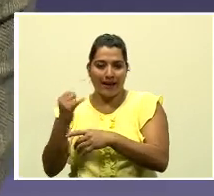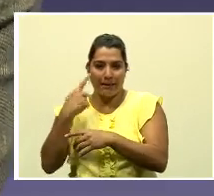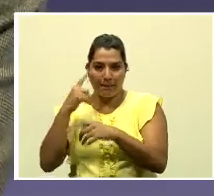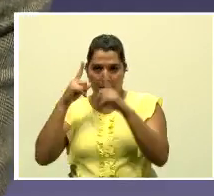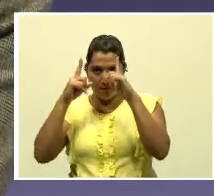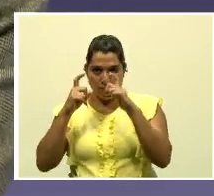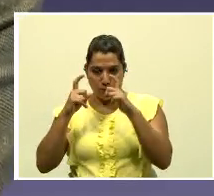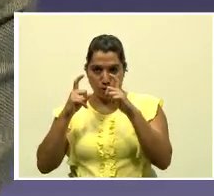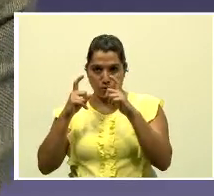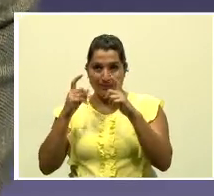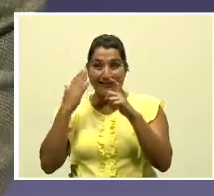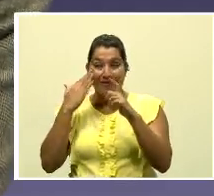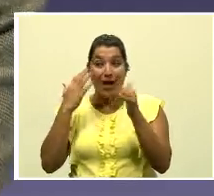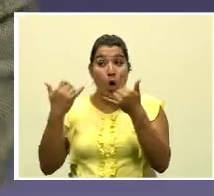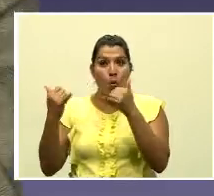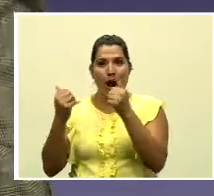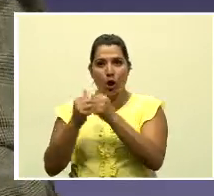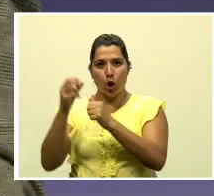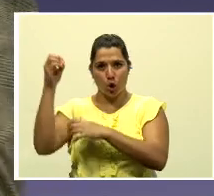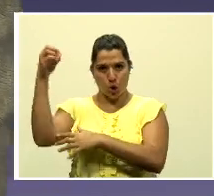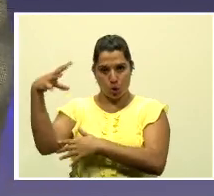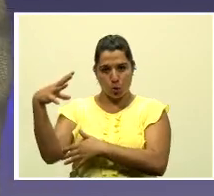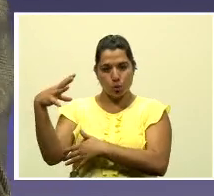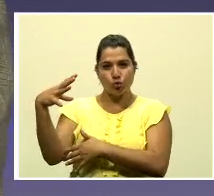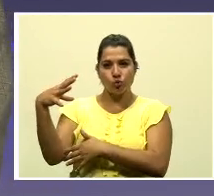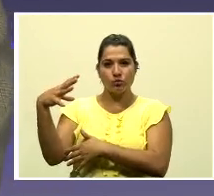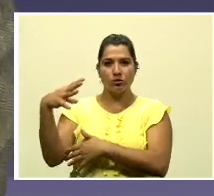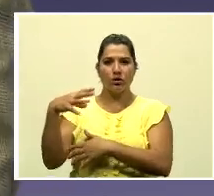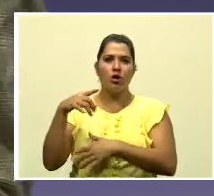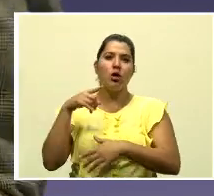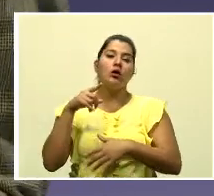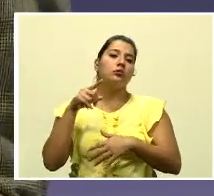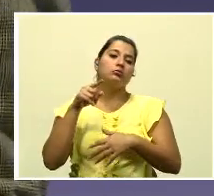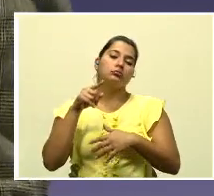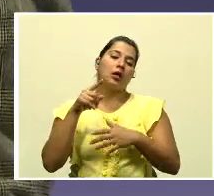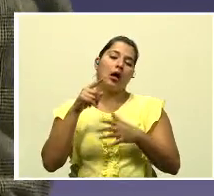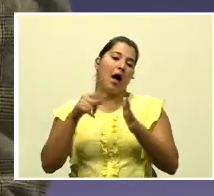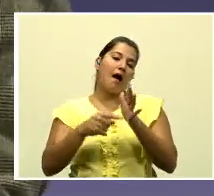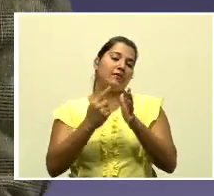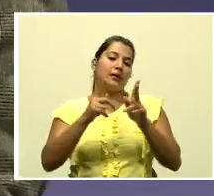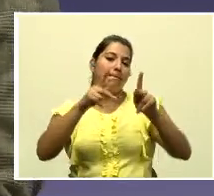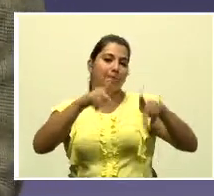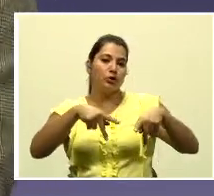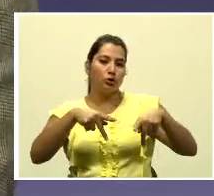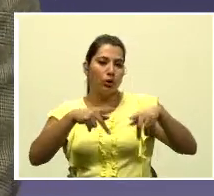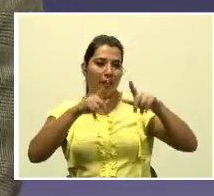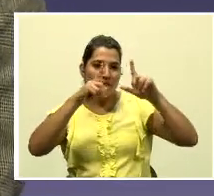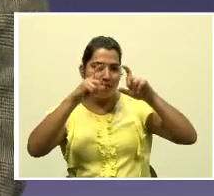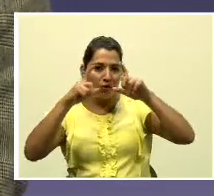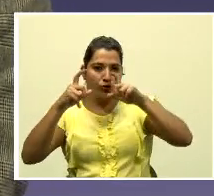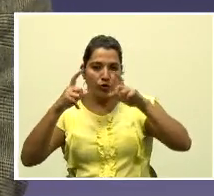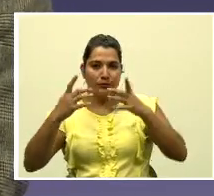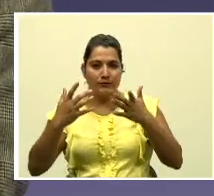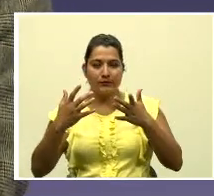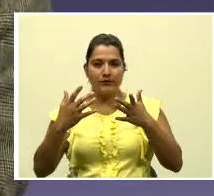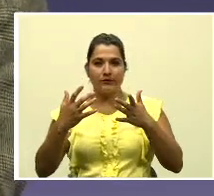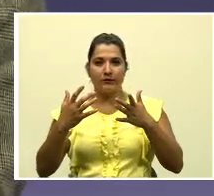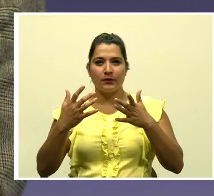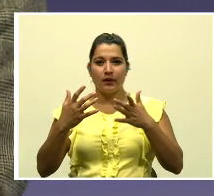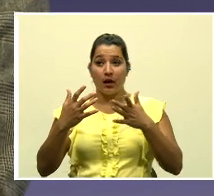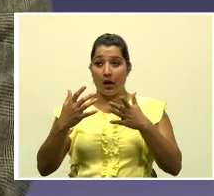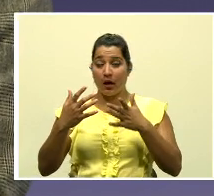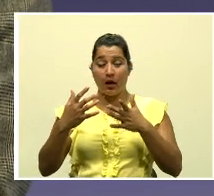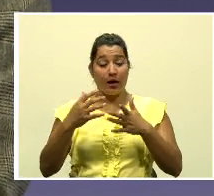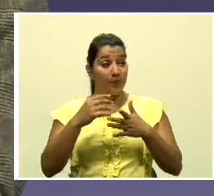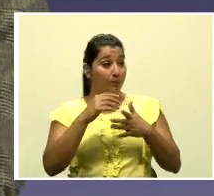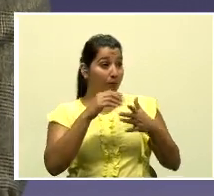¿verdad? La luz usted la puede controlar en estudio, hay fotógrafos que se dedican exclusivamente a... En el revelado. Bueno,